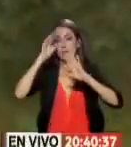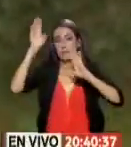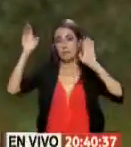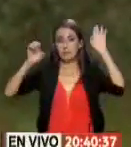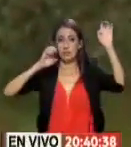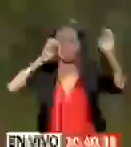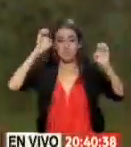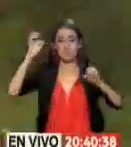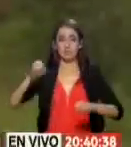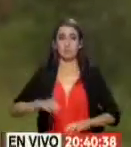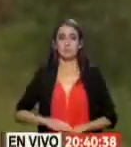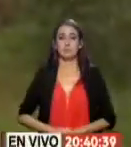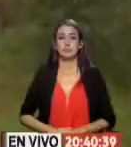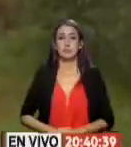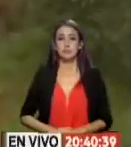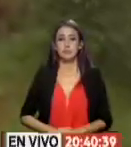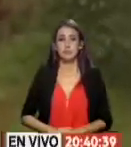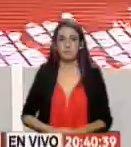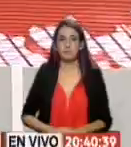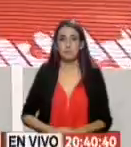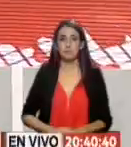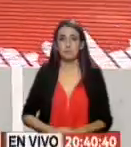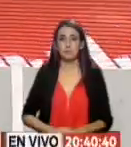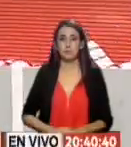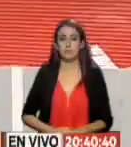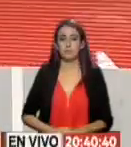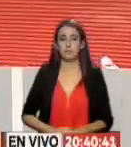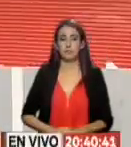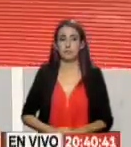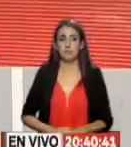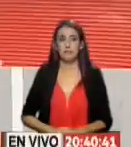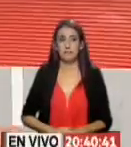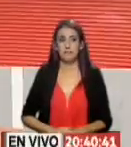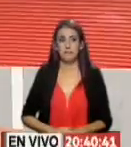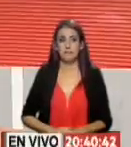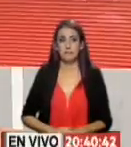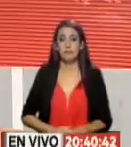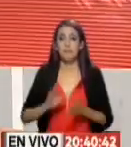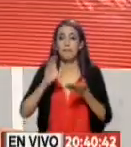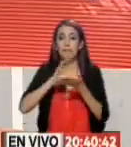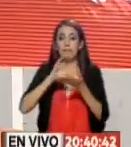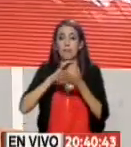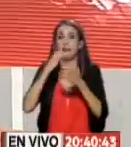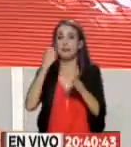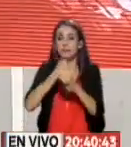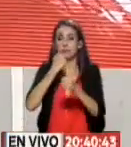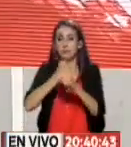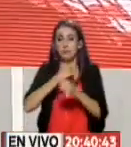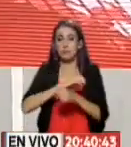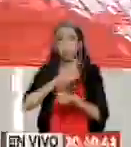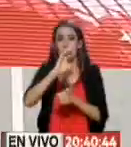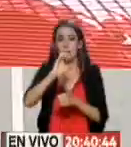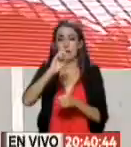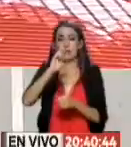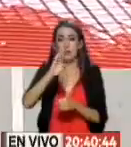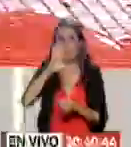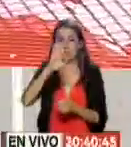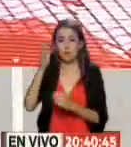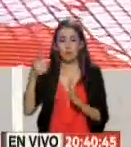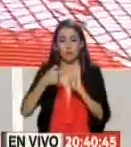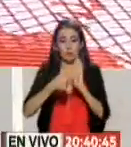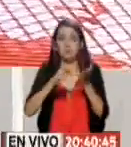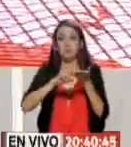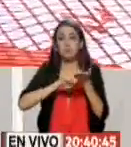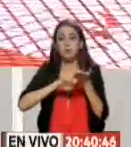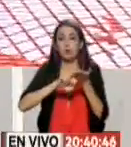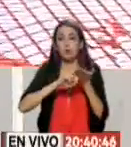ocultas. Javier Ceballos, Telediario. La Central Unitaria de Trabajadores, CUT, y varias organizaciones sociales se reunieron